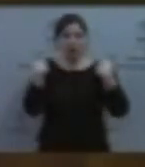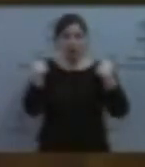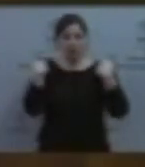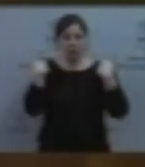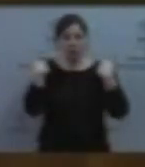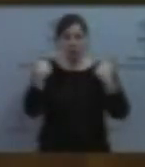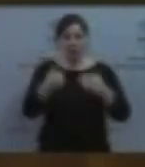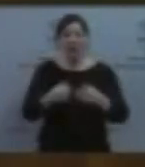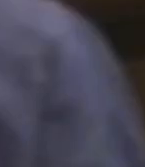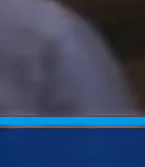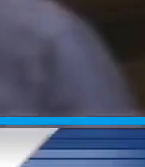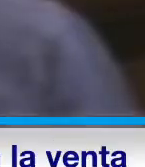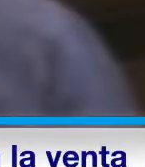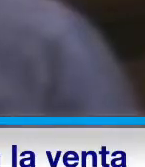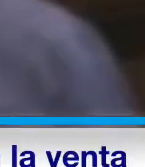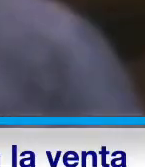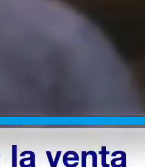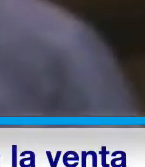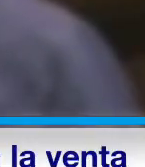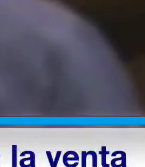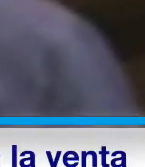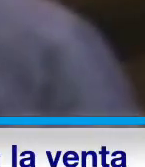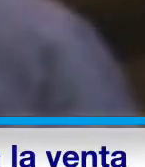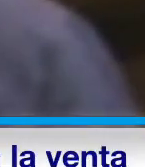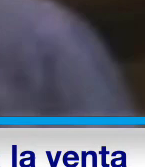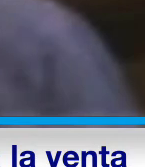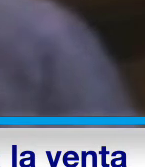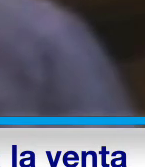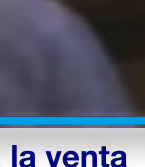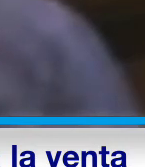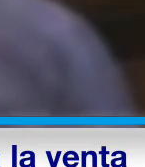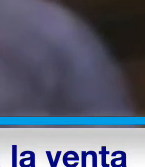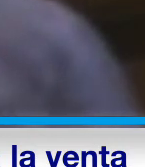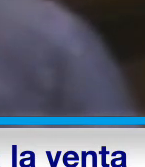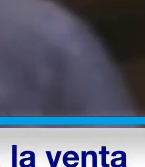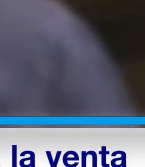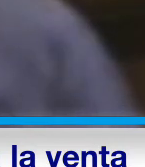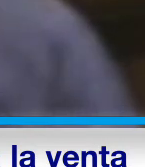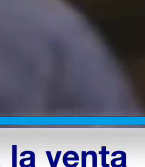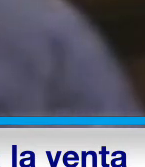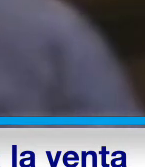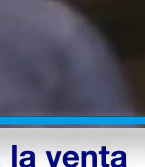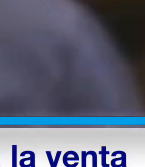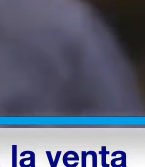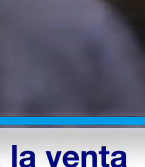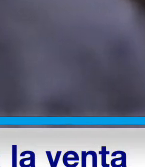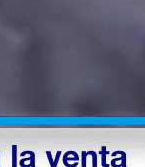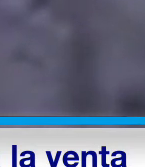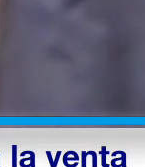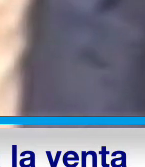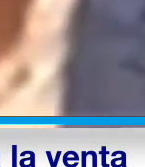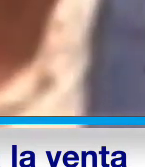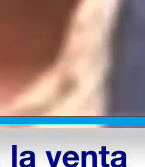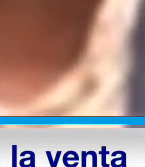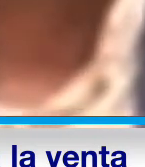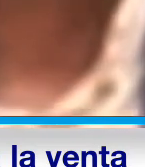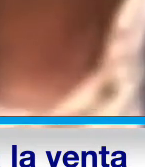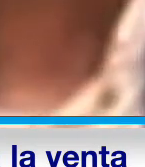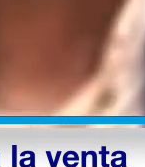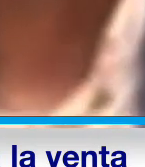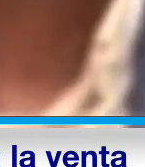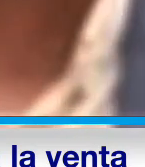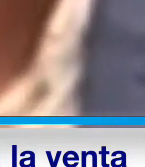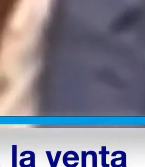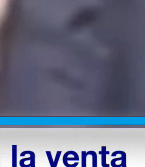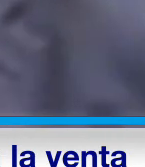los trabajadores? Se opusieron a la venta, señorías, se opusieron a la venta. Y algún grupo parlamentario también fuimos valientes y también